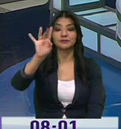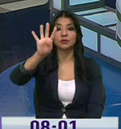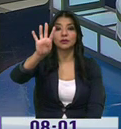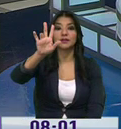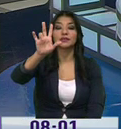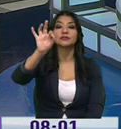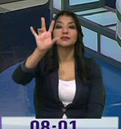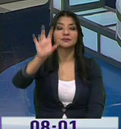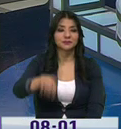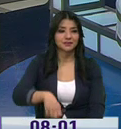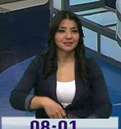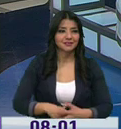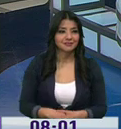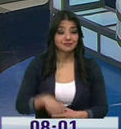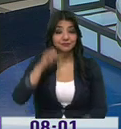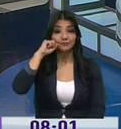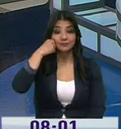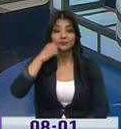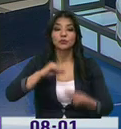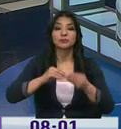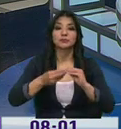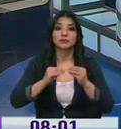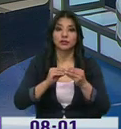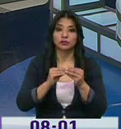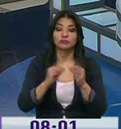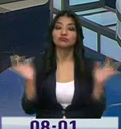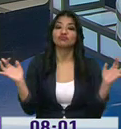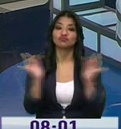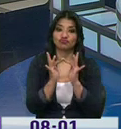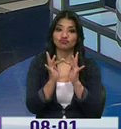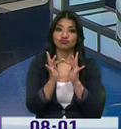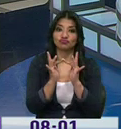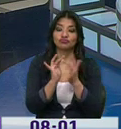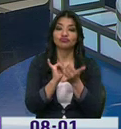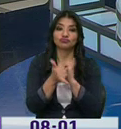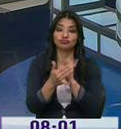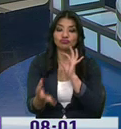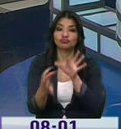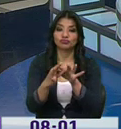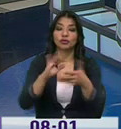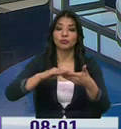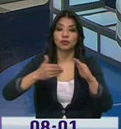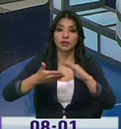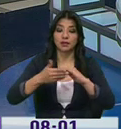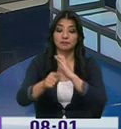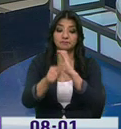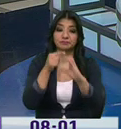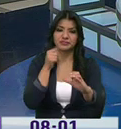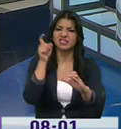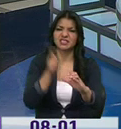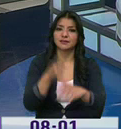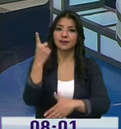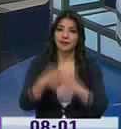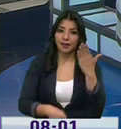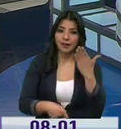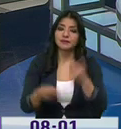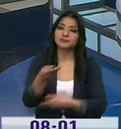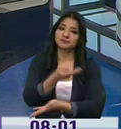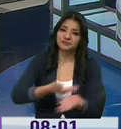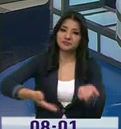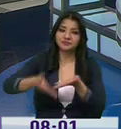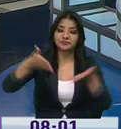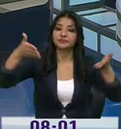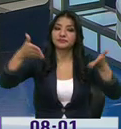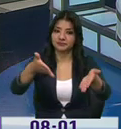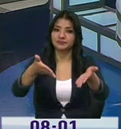098-518-4393. Recuerden que ese es el nexo directo que tenemos con la comunidad. Usted nos envía sus necesidades y nosotros trabajamos en